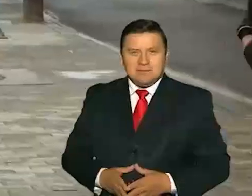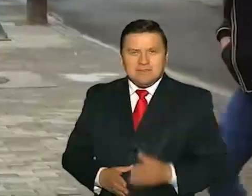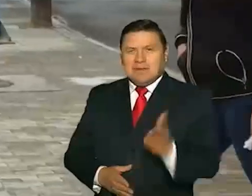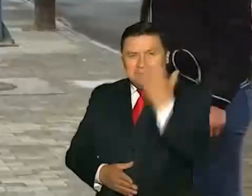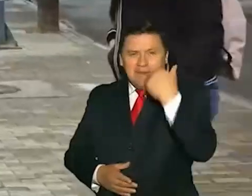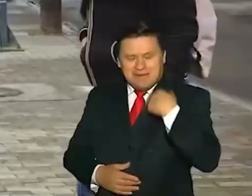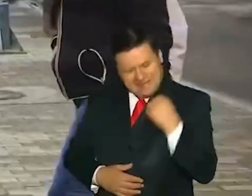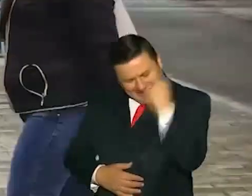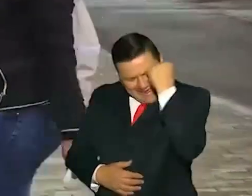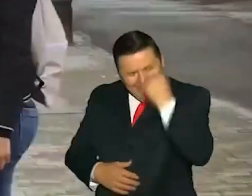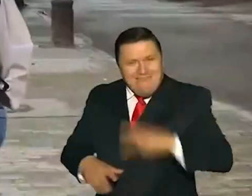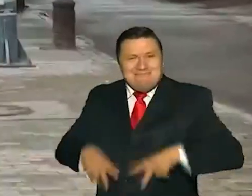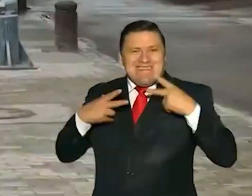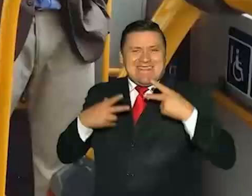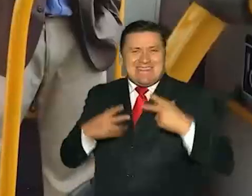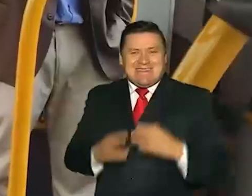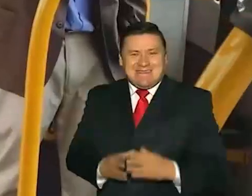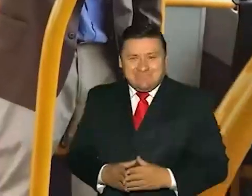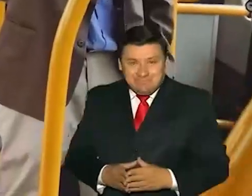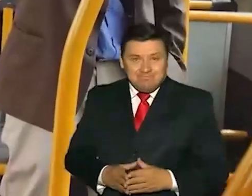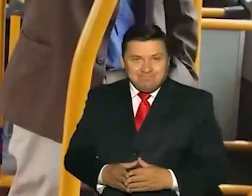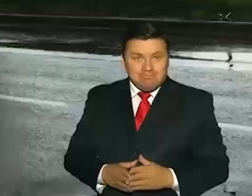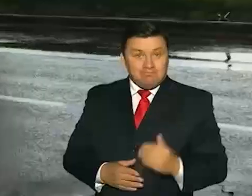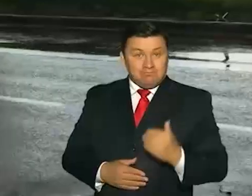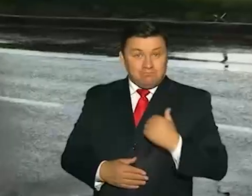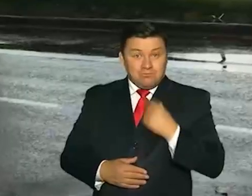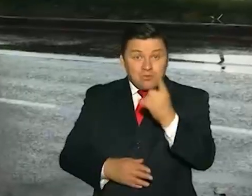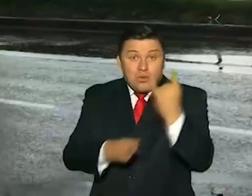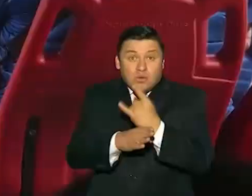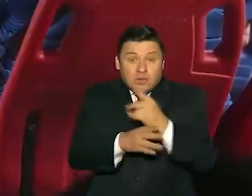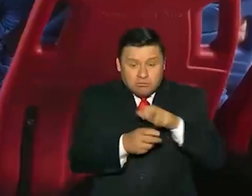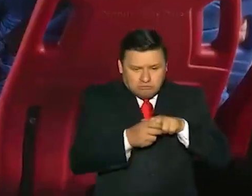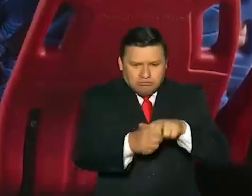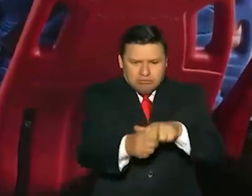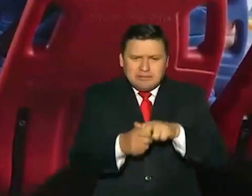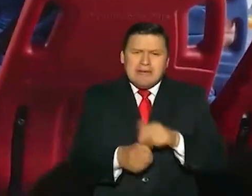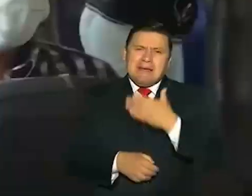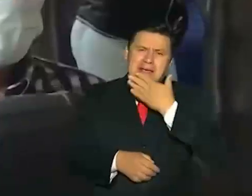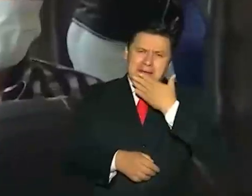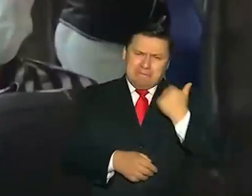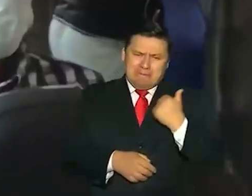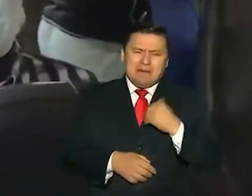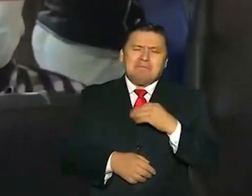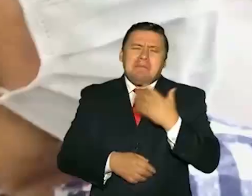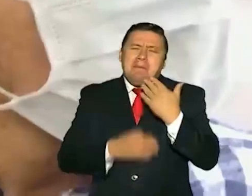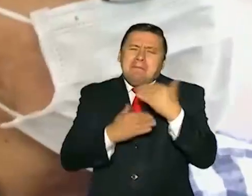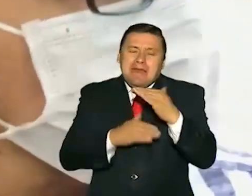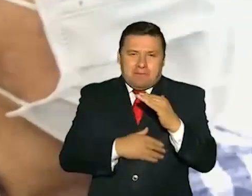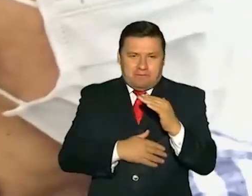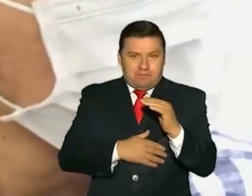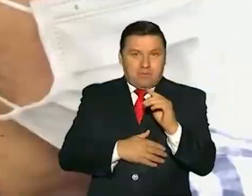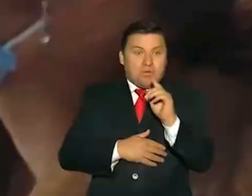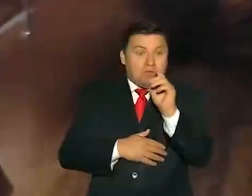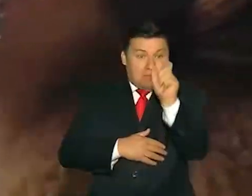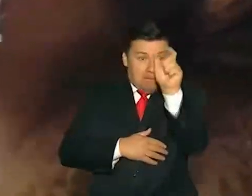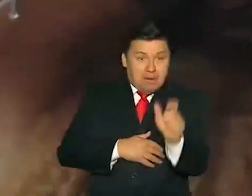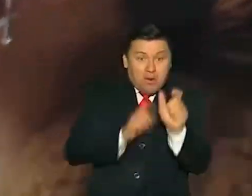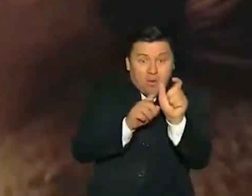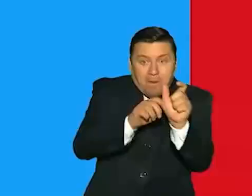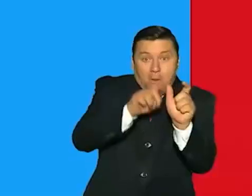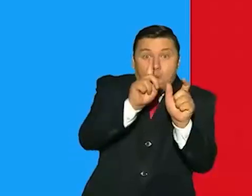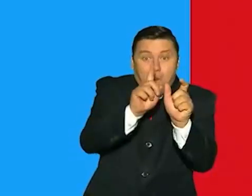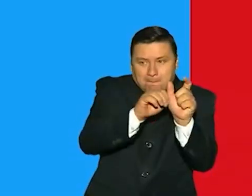Vamos a ganarnos la vida. Si usas transporte público, guarda distancia mínima de 1 metro de los demás